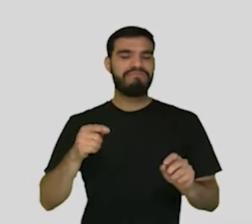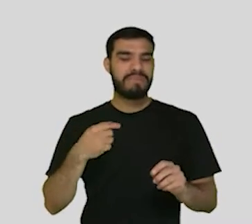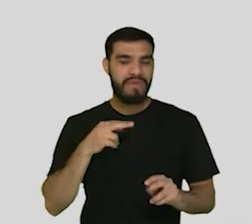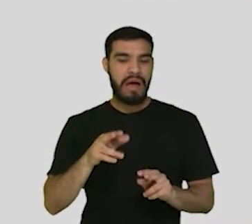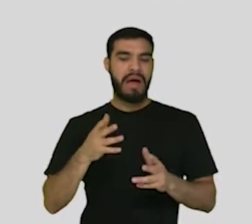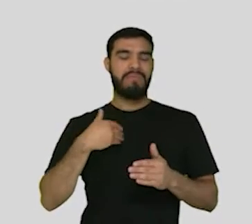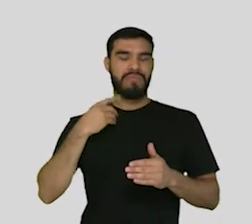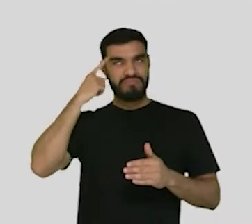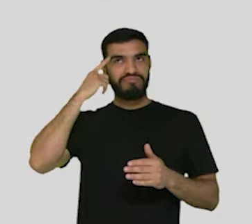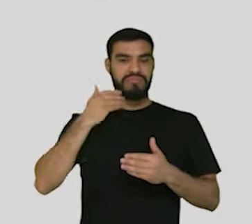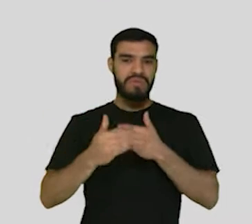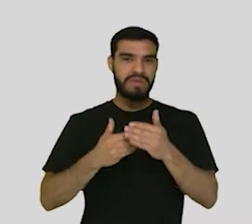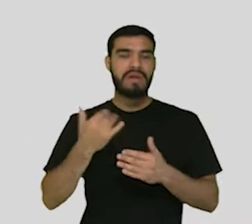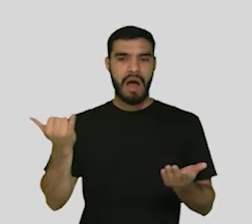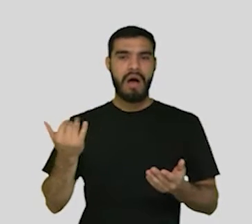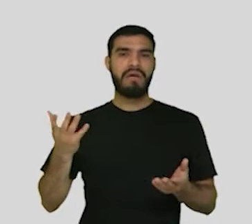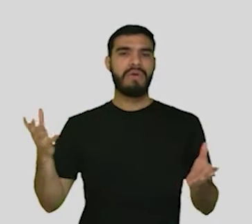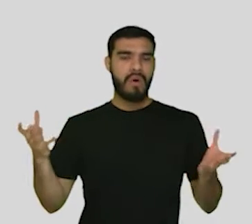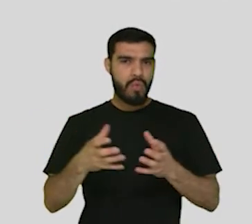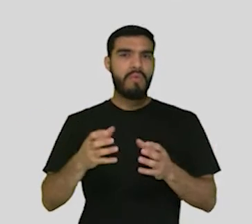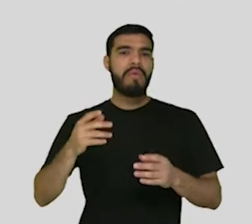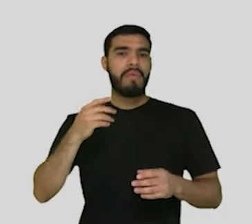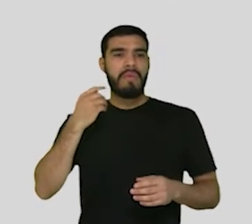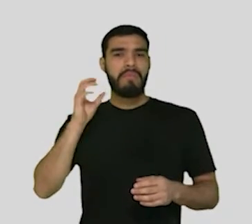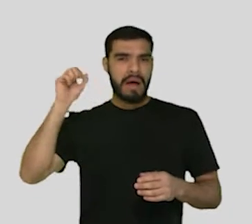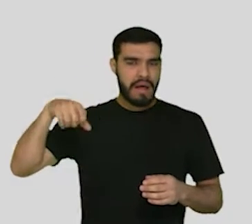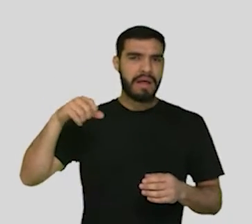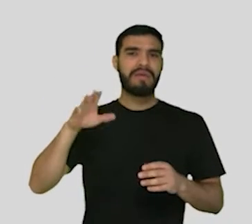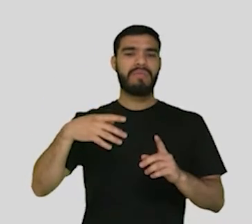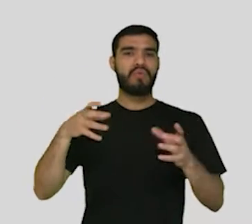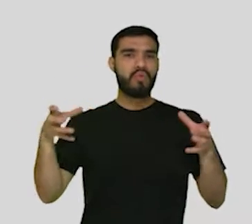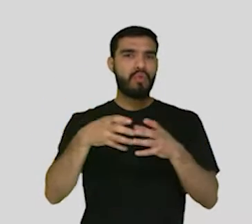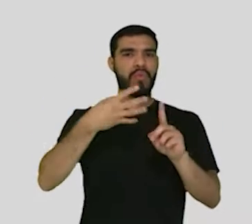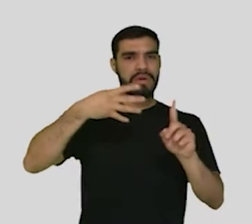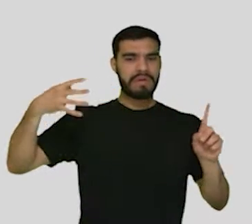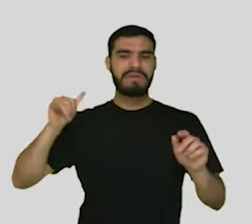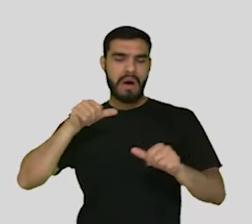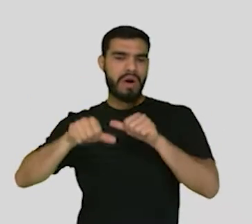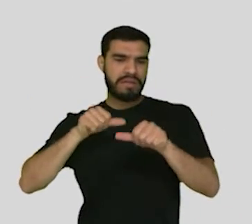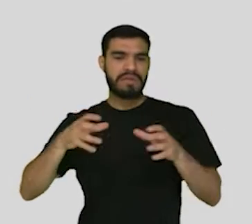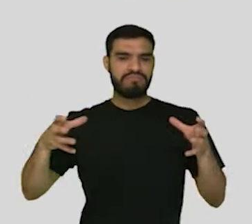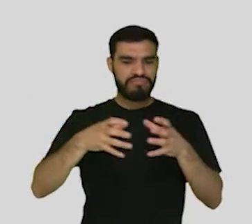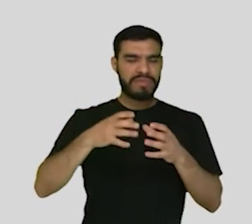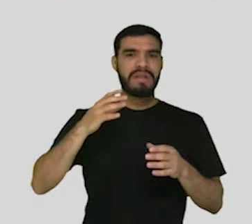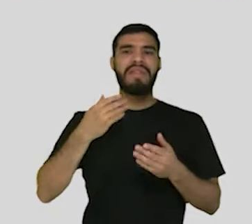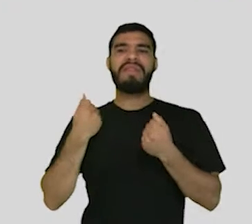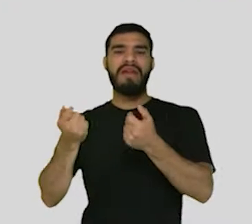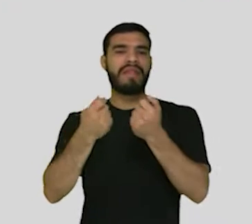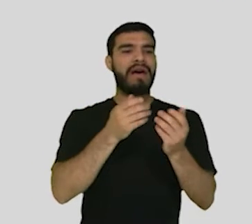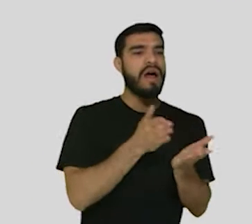Hetaje hoy corriremante de Icatureña Mindu Umba Esapa, Reñeputinbota, Jareñeputinbocata.